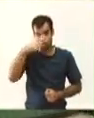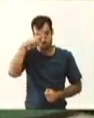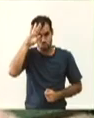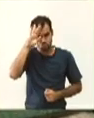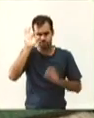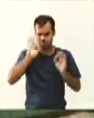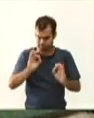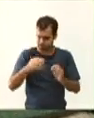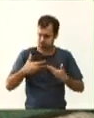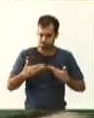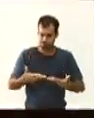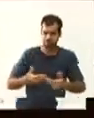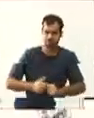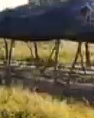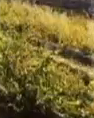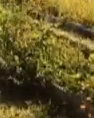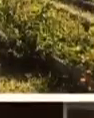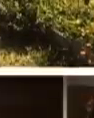responde, basta con llamarla.